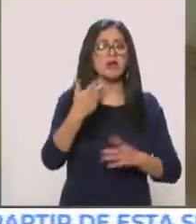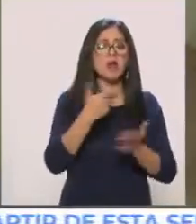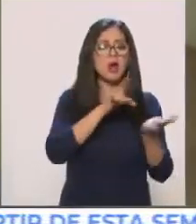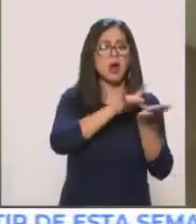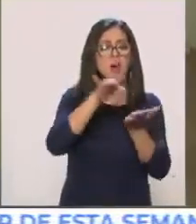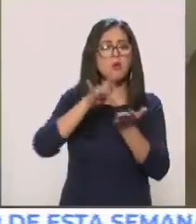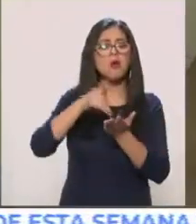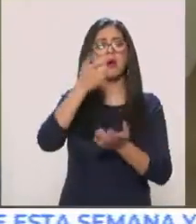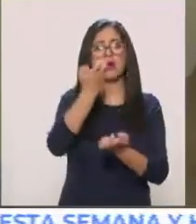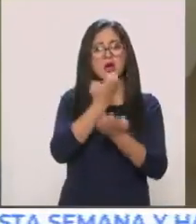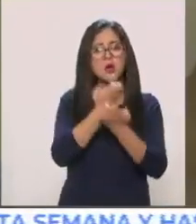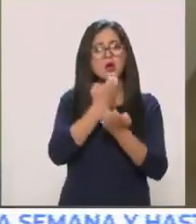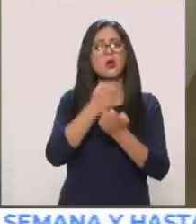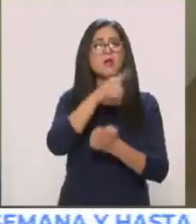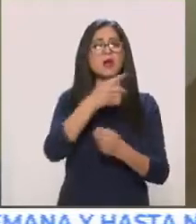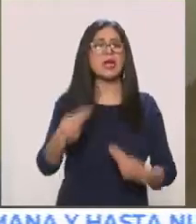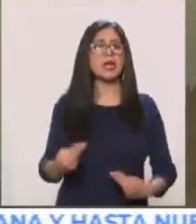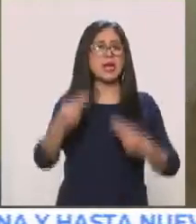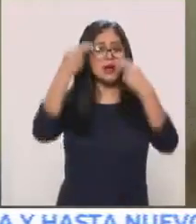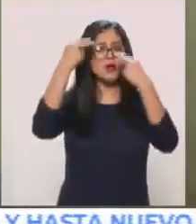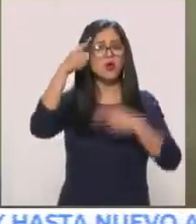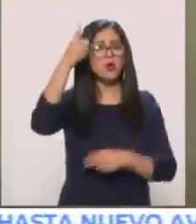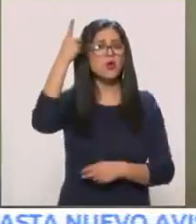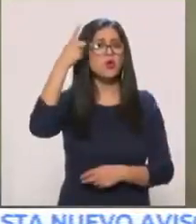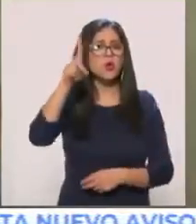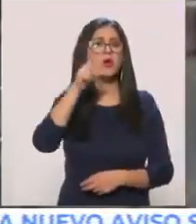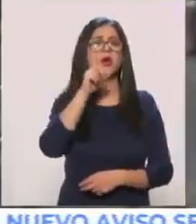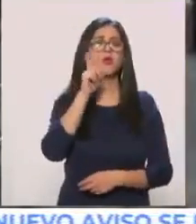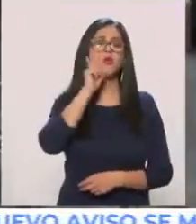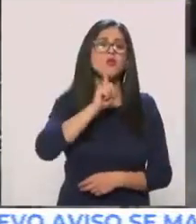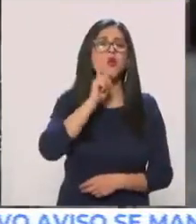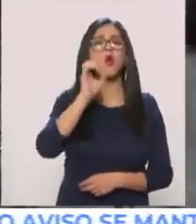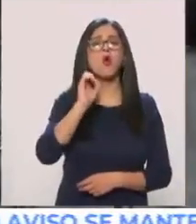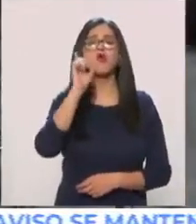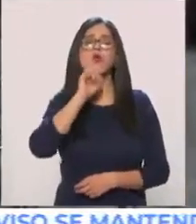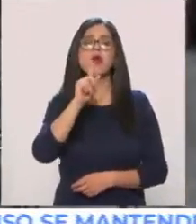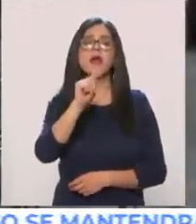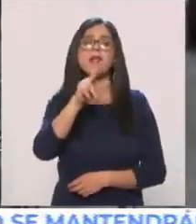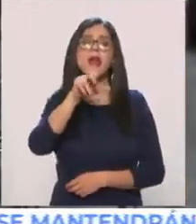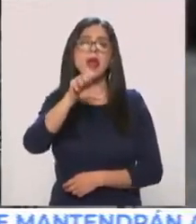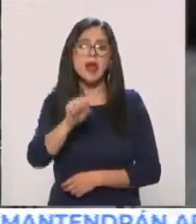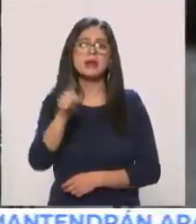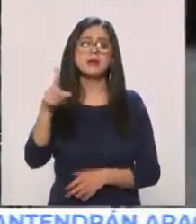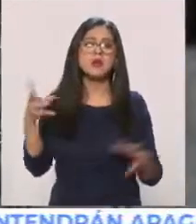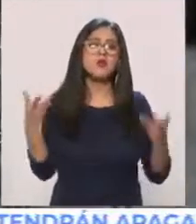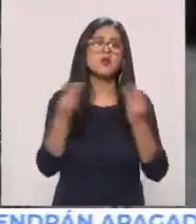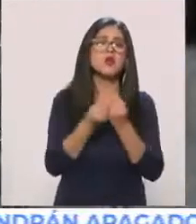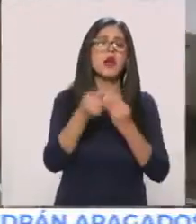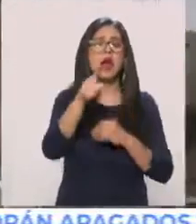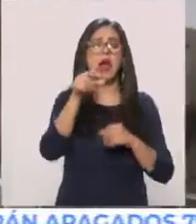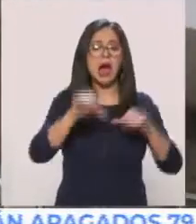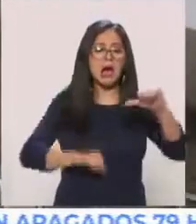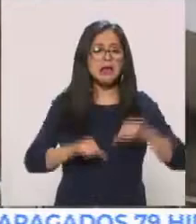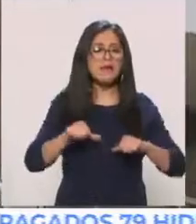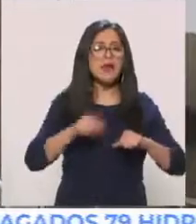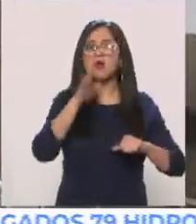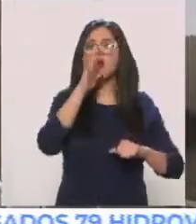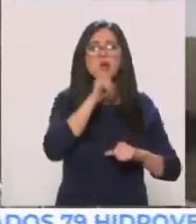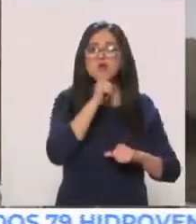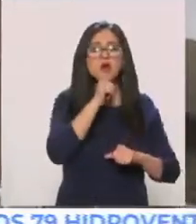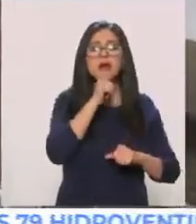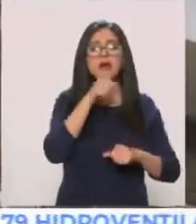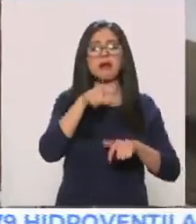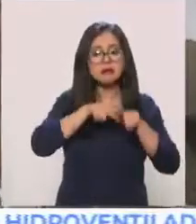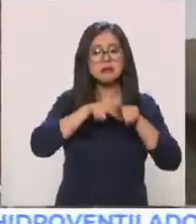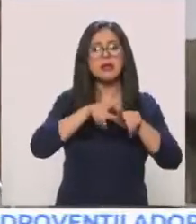negocios establecidos de mujeres y mujeres trans con giros que se consideren actividades no esenciales y que estarán cerrados durante